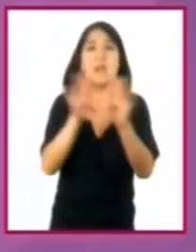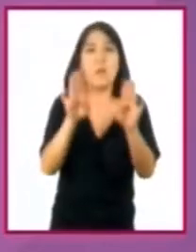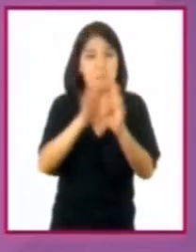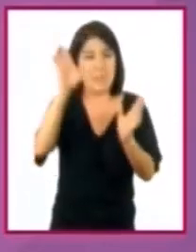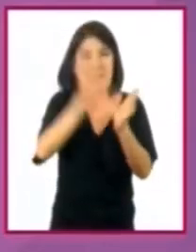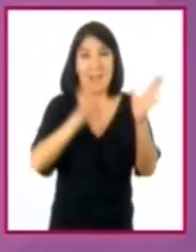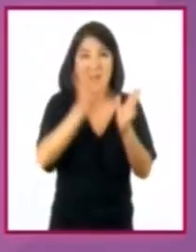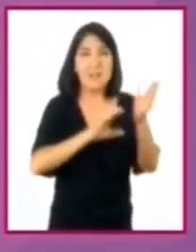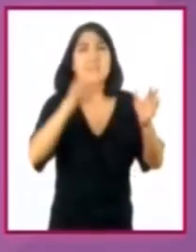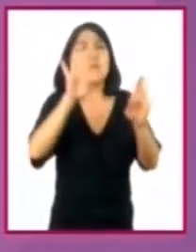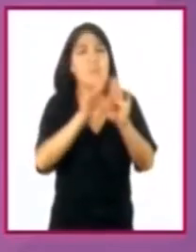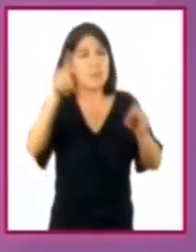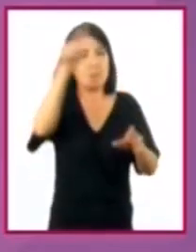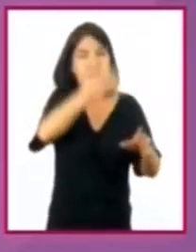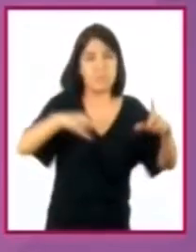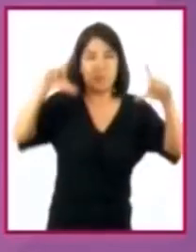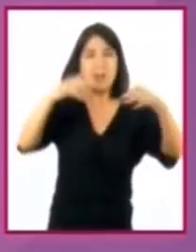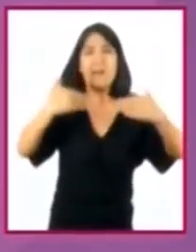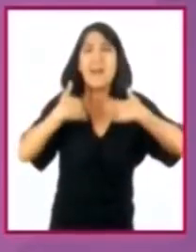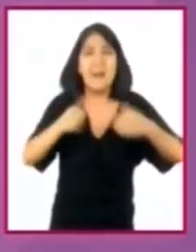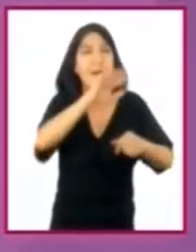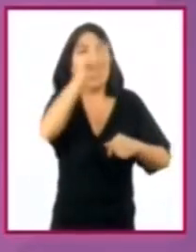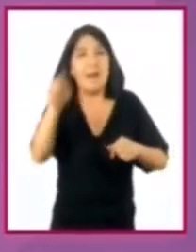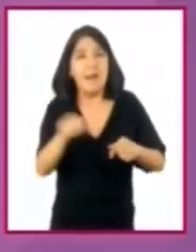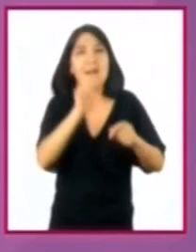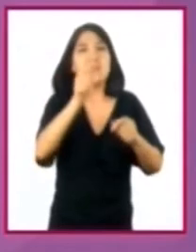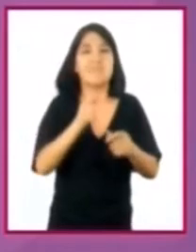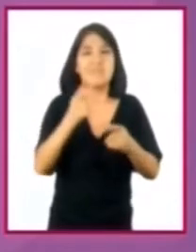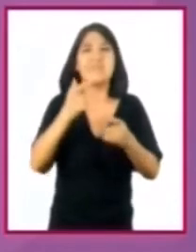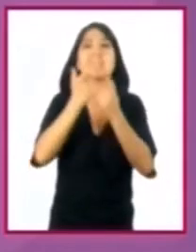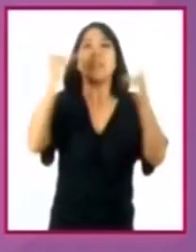calendario, para conocer nuestro destino y el de nuestro